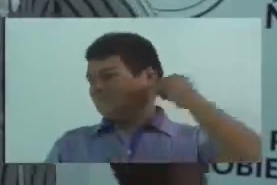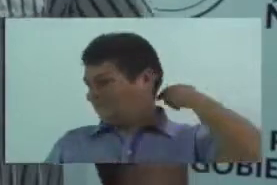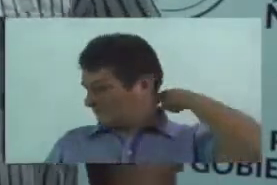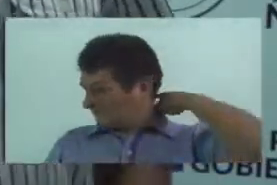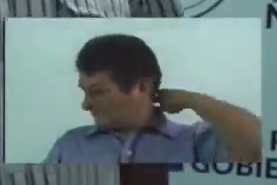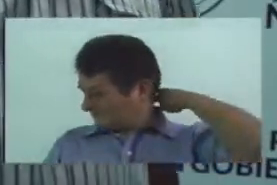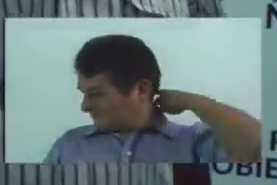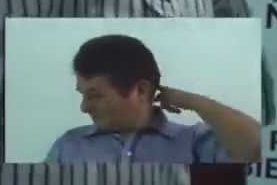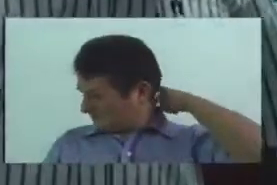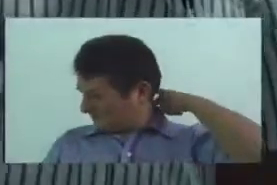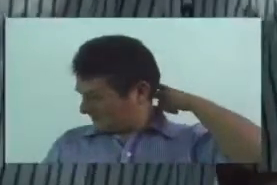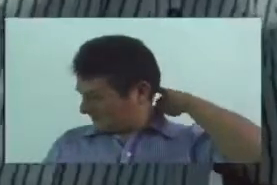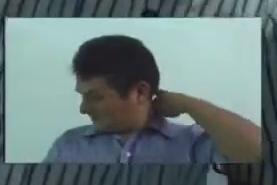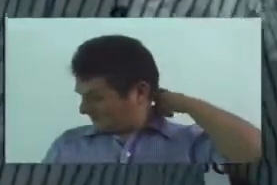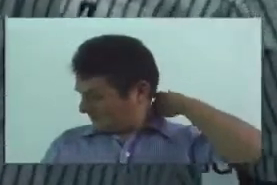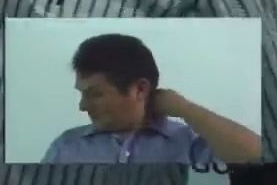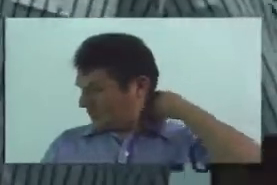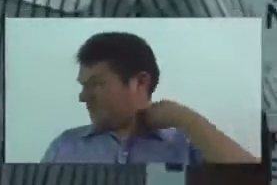Usted, mire, cójase.